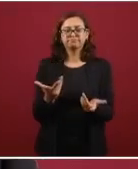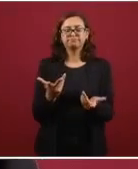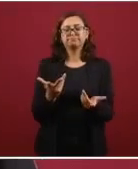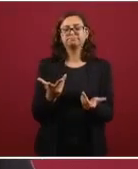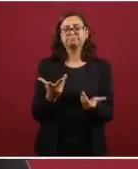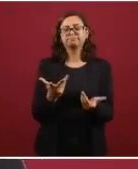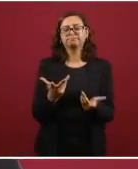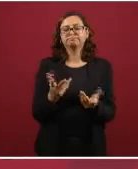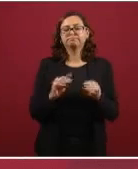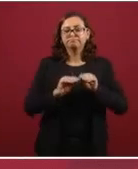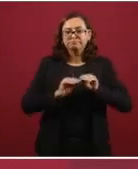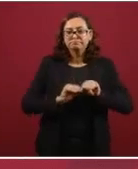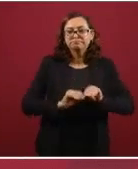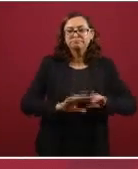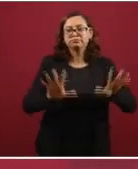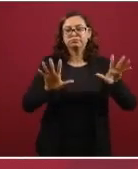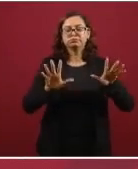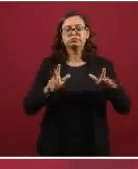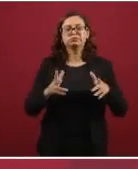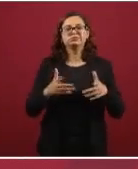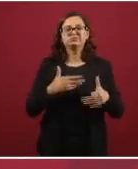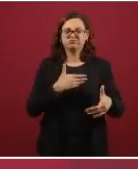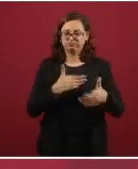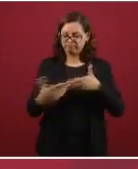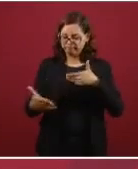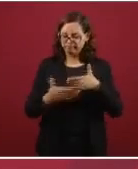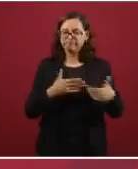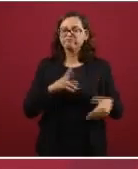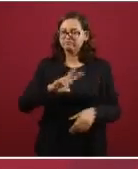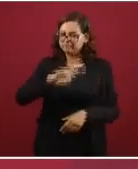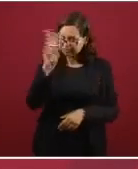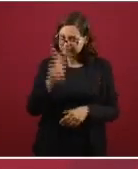usuales, de moda.